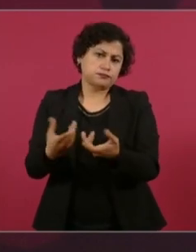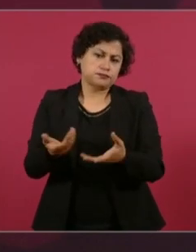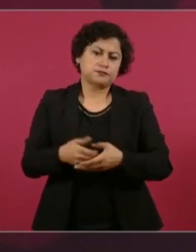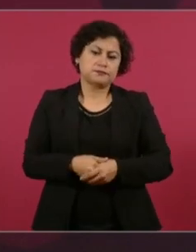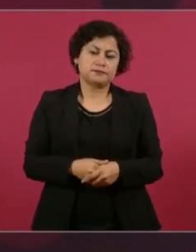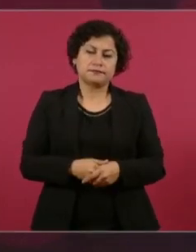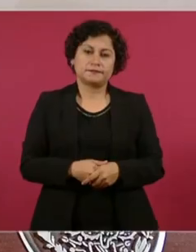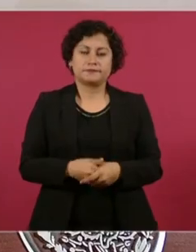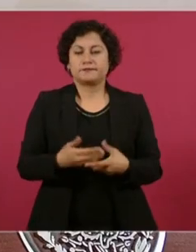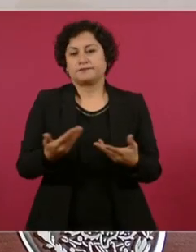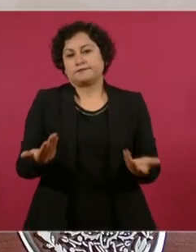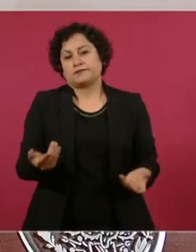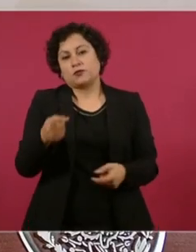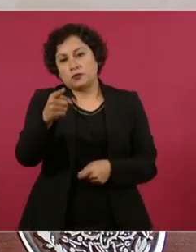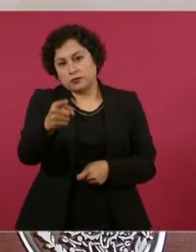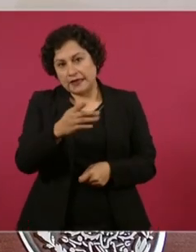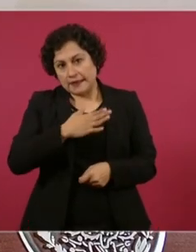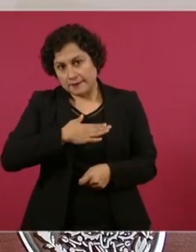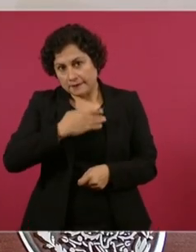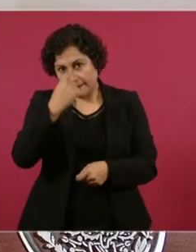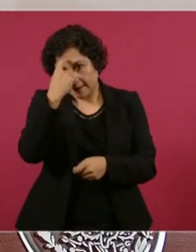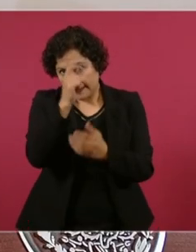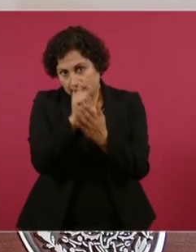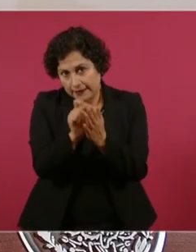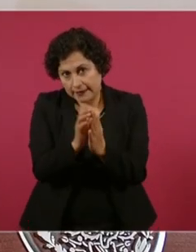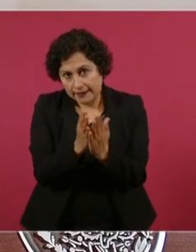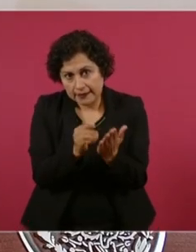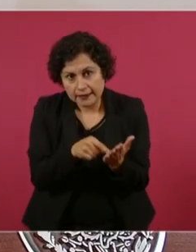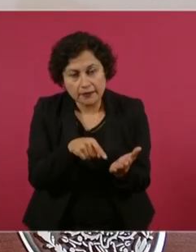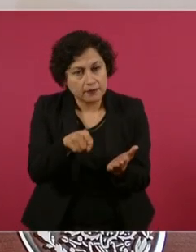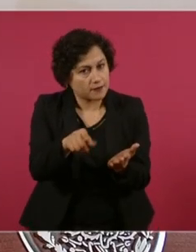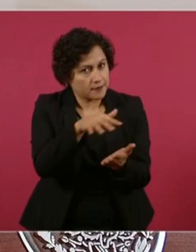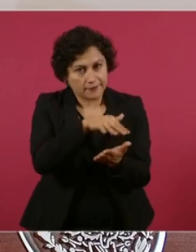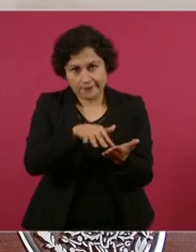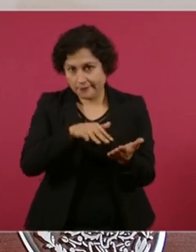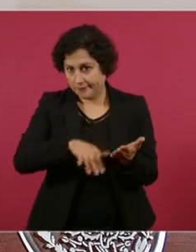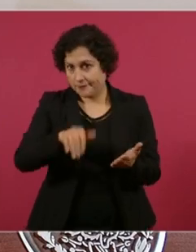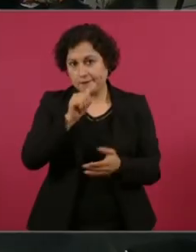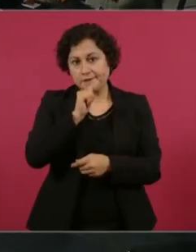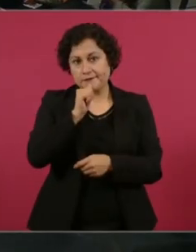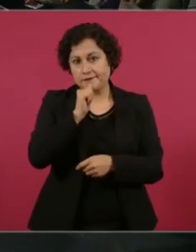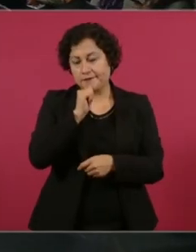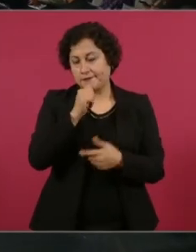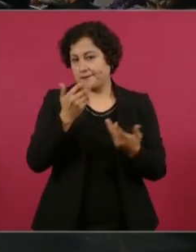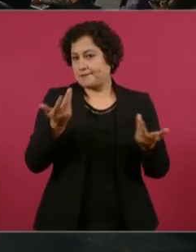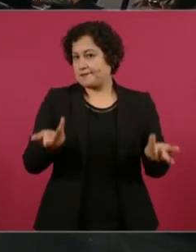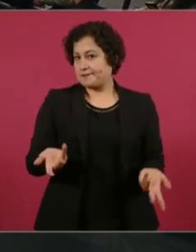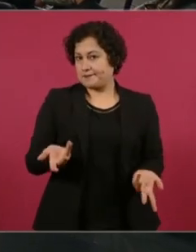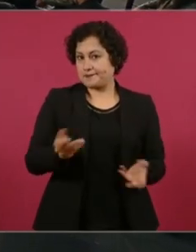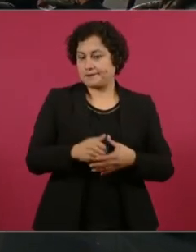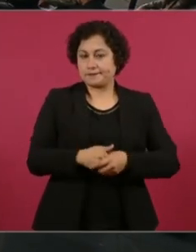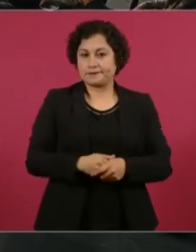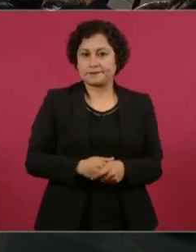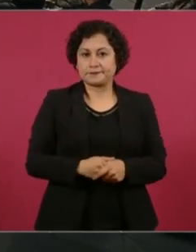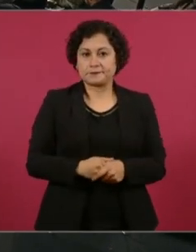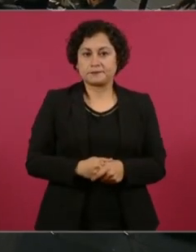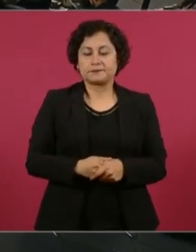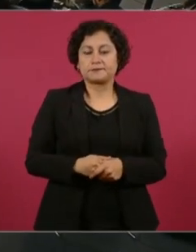Es que no han leído mi libro. Está muy grueso, llevamos poquito. Porque